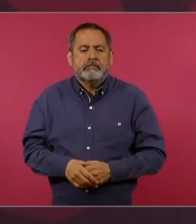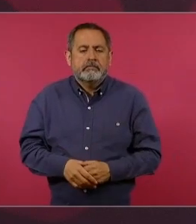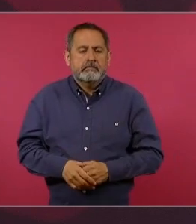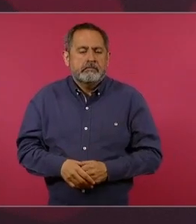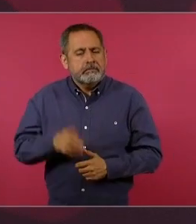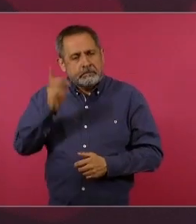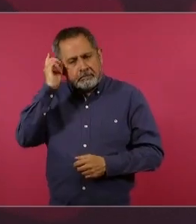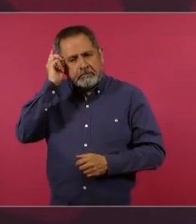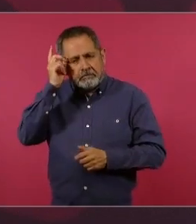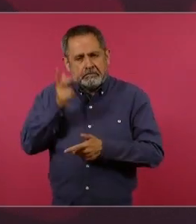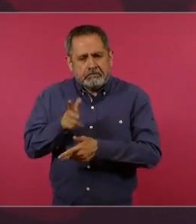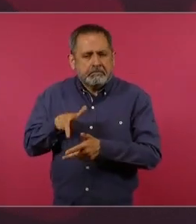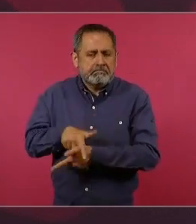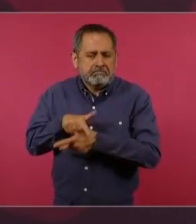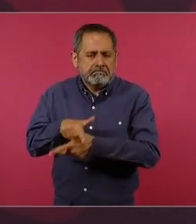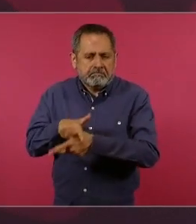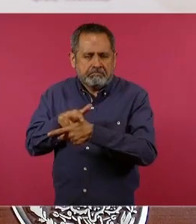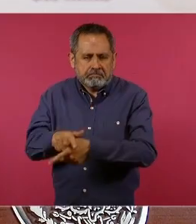a caballo, en mula.